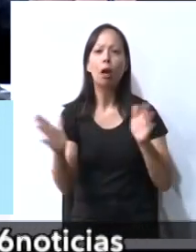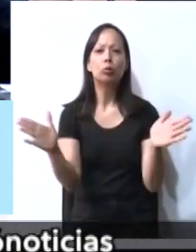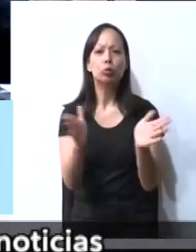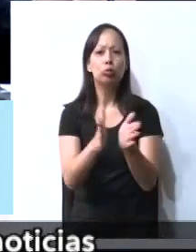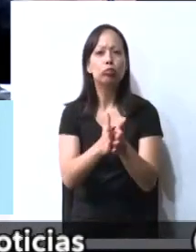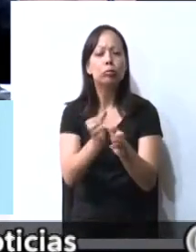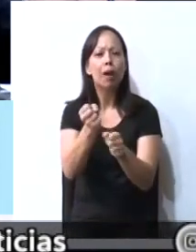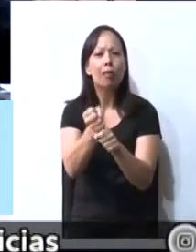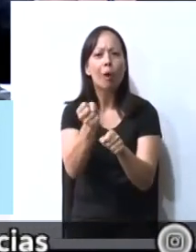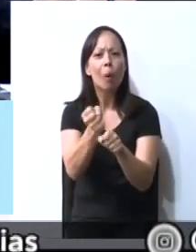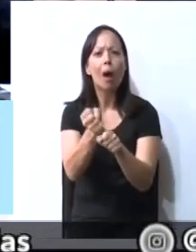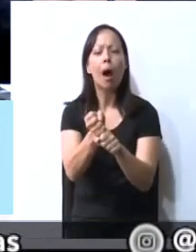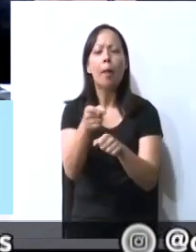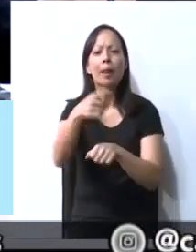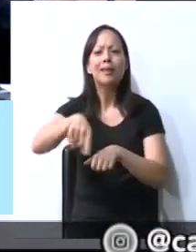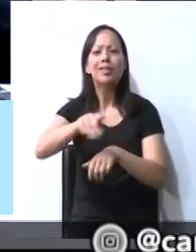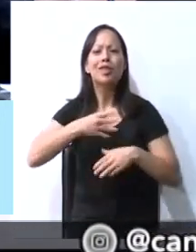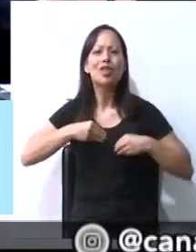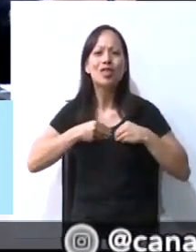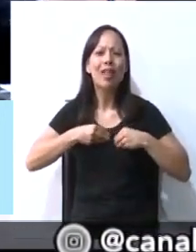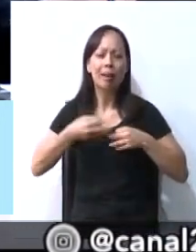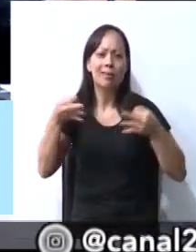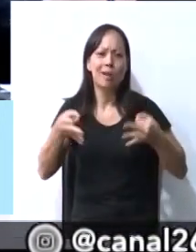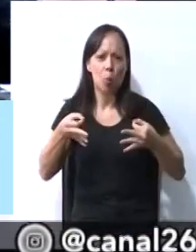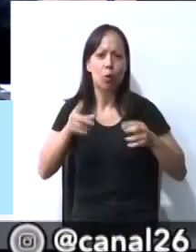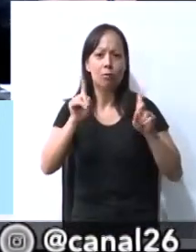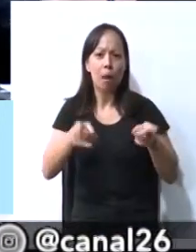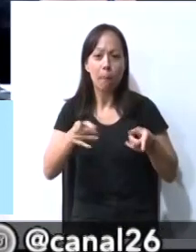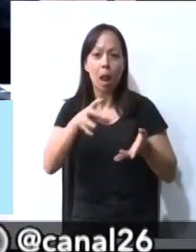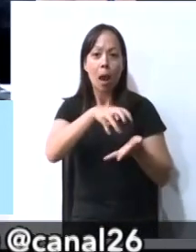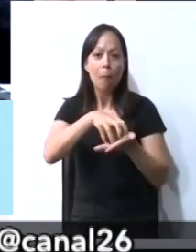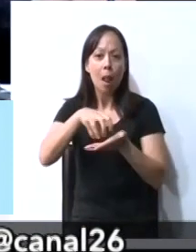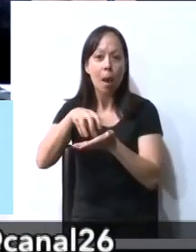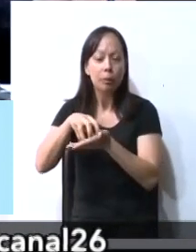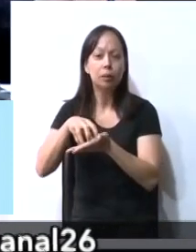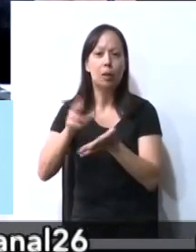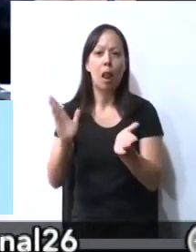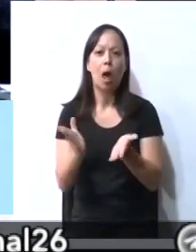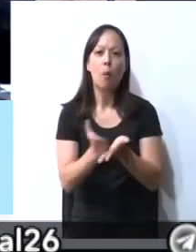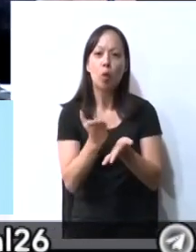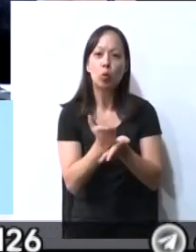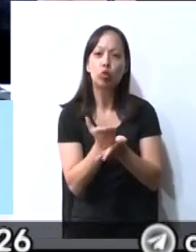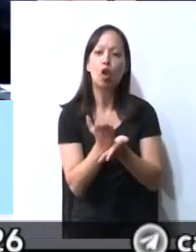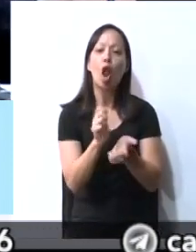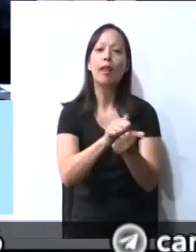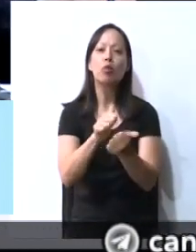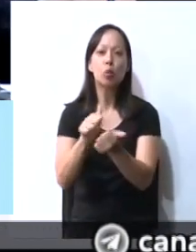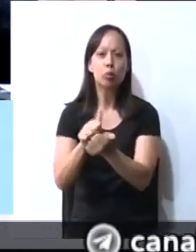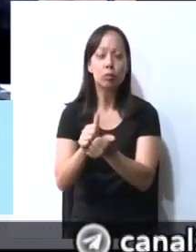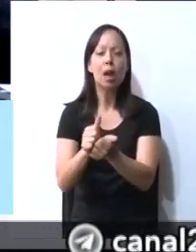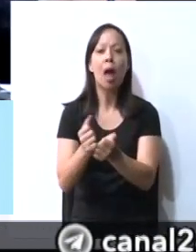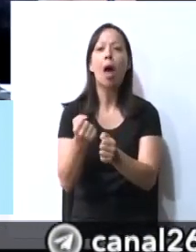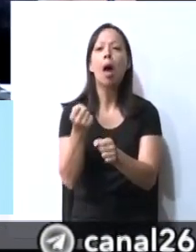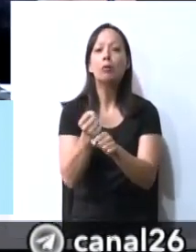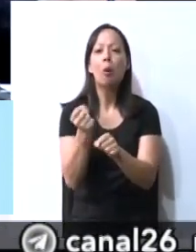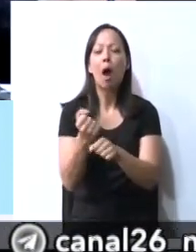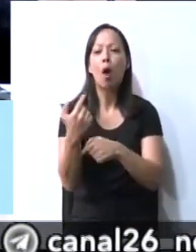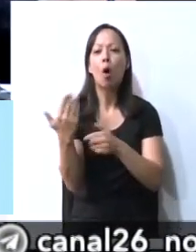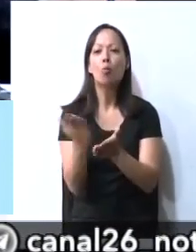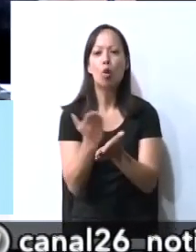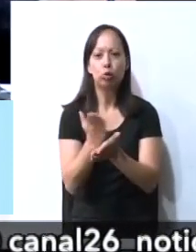junto a los sectores productivos para que puedan trabajar más y junto a cada persona para que pueda soñar con un